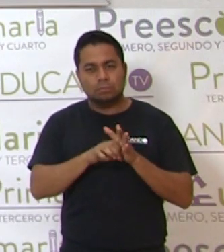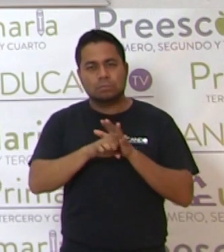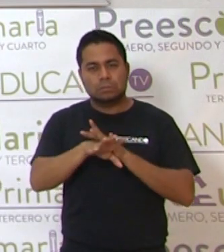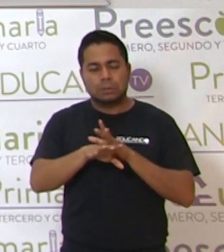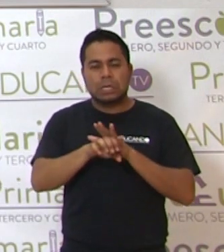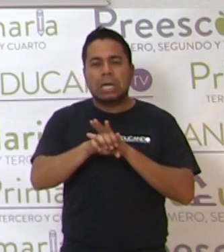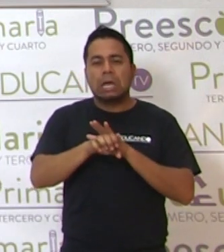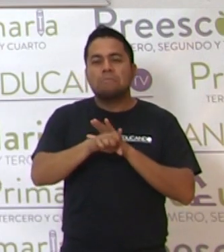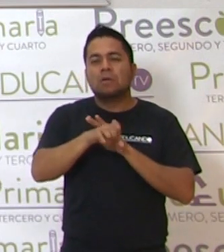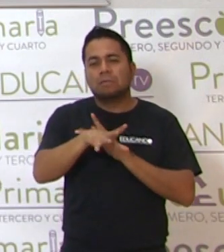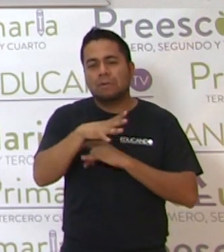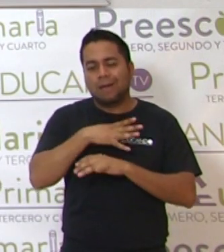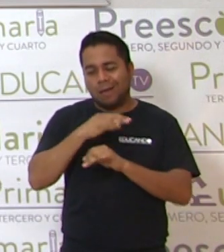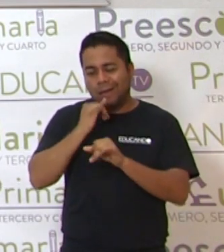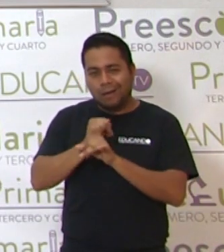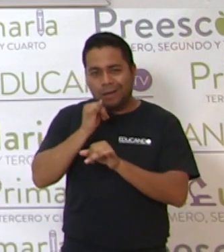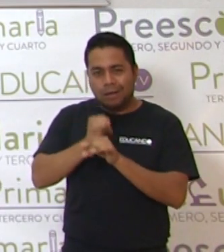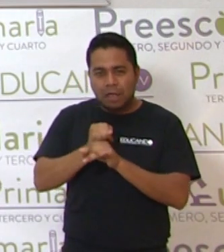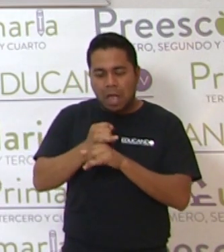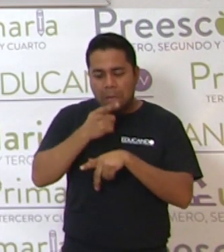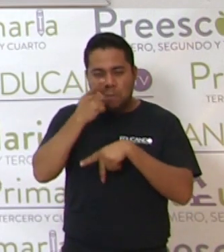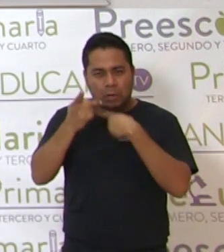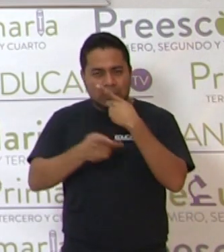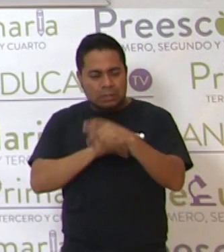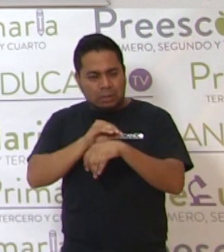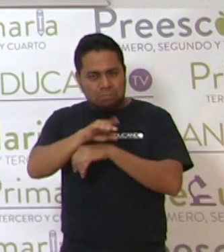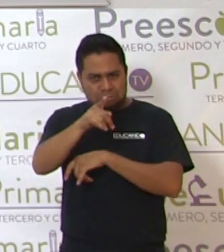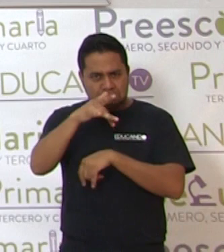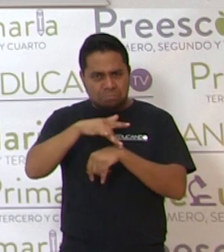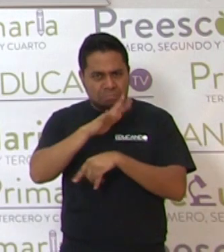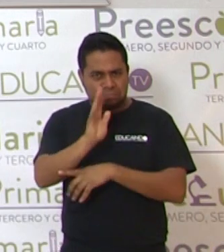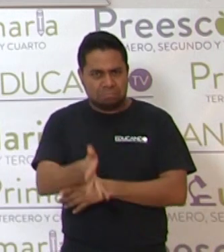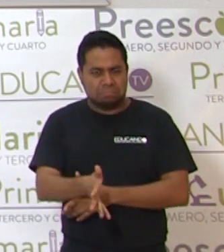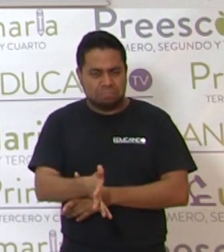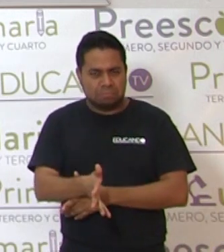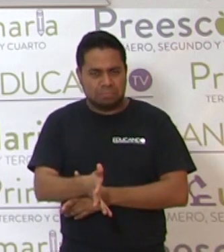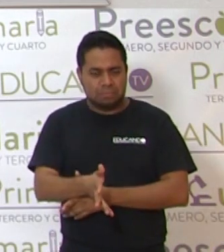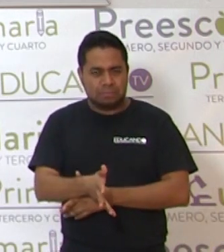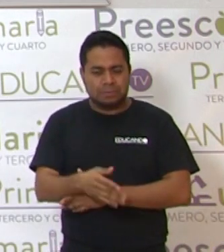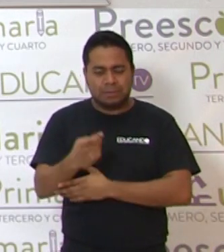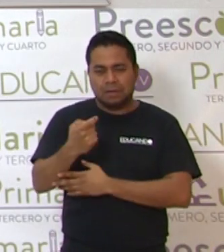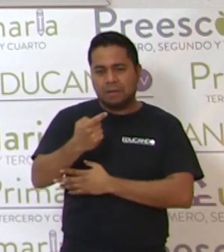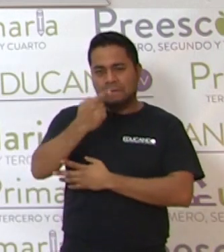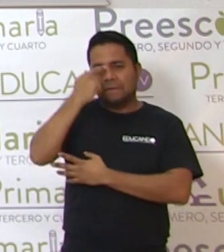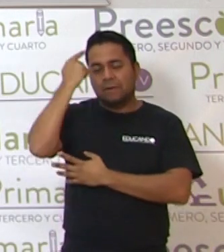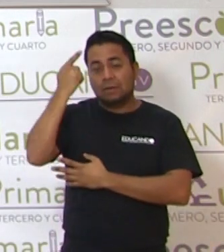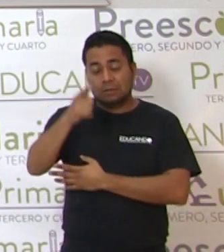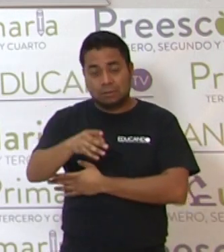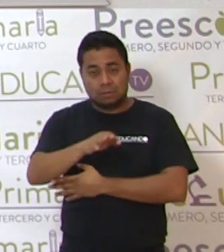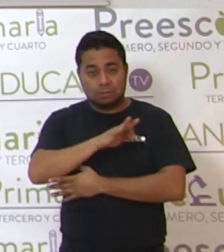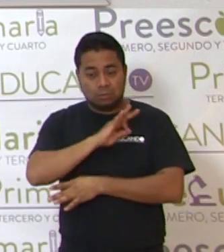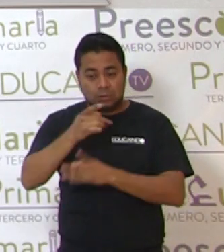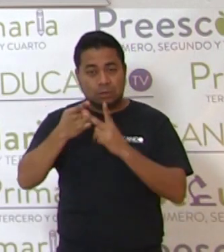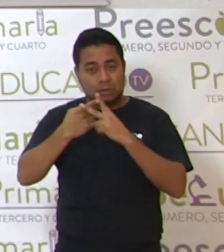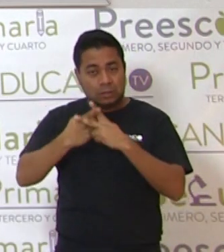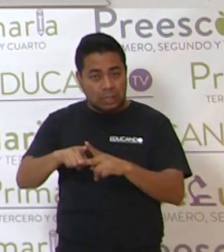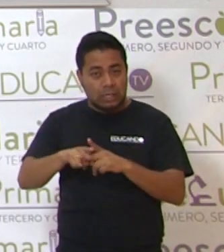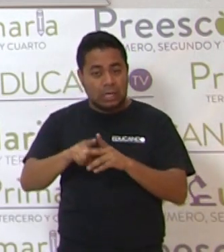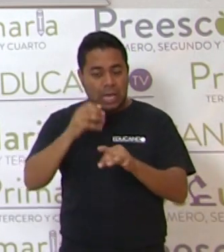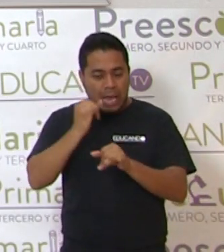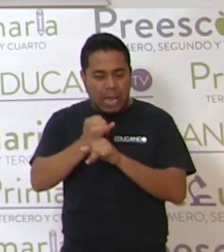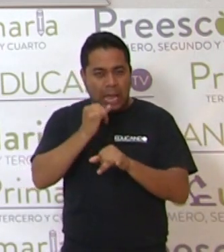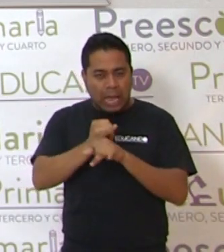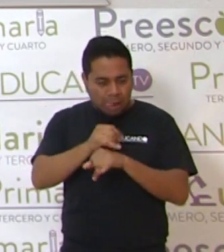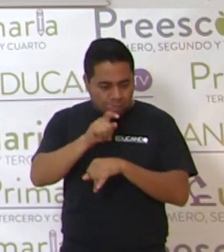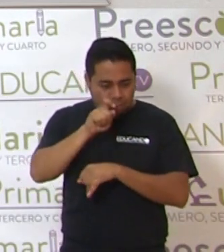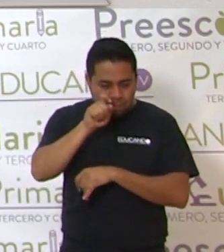ciberpoesía. ¿Habías oído hablar sobre ella? Bueno, es muy fácil de que tú puedas entrar a una página de